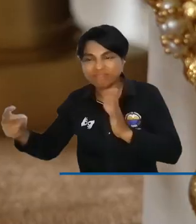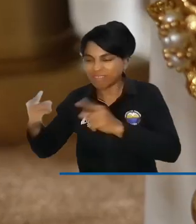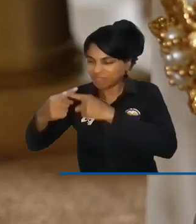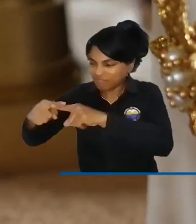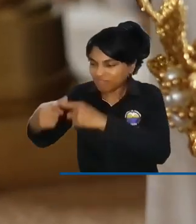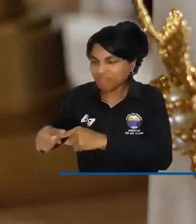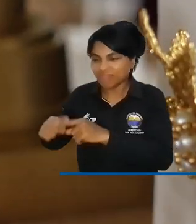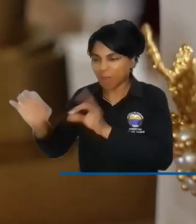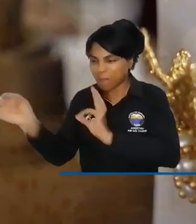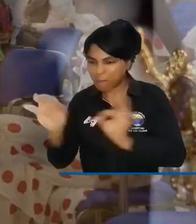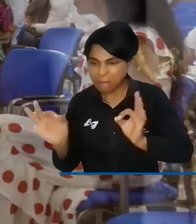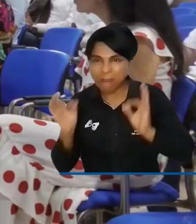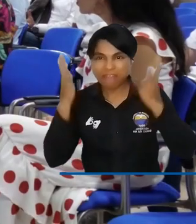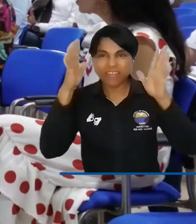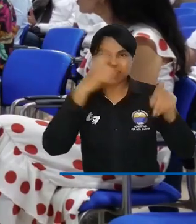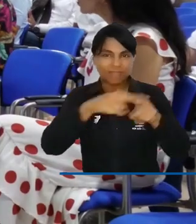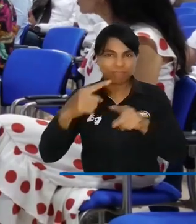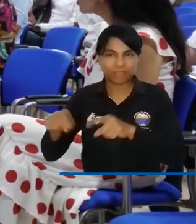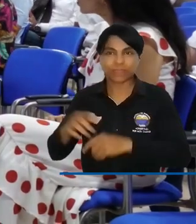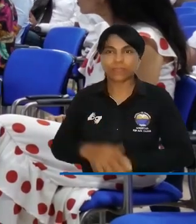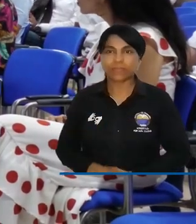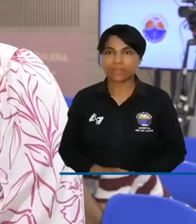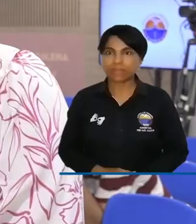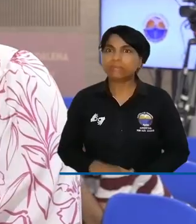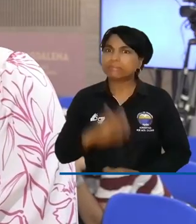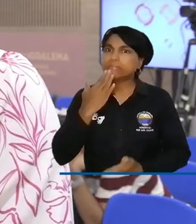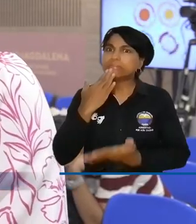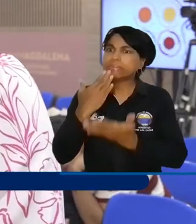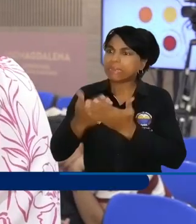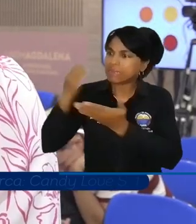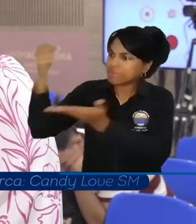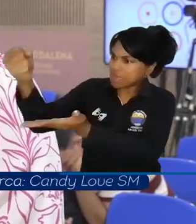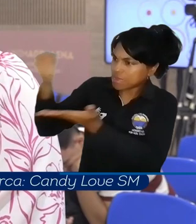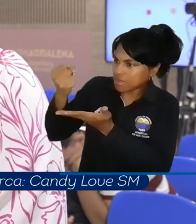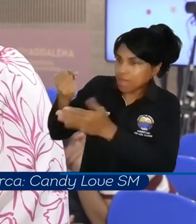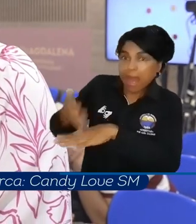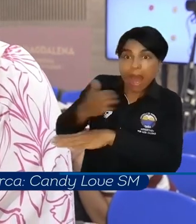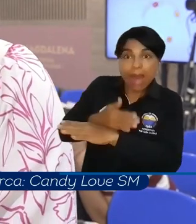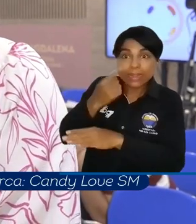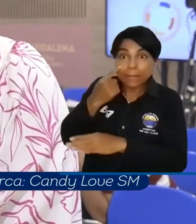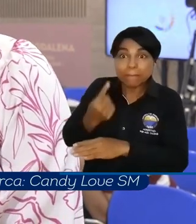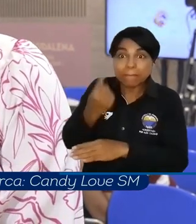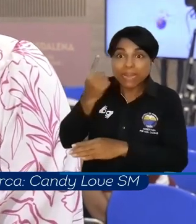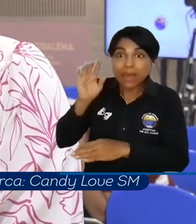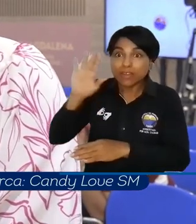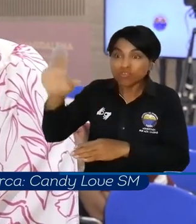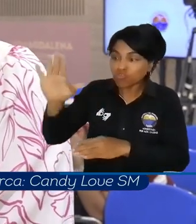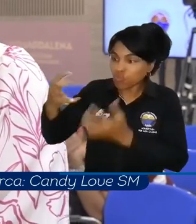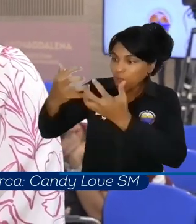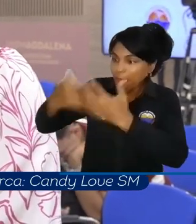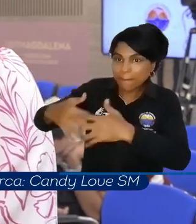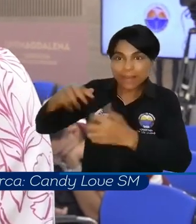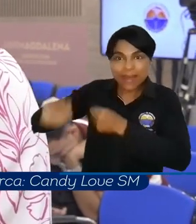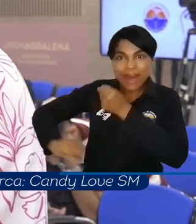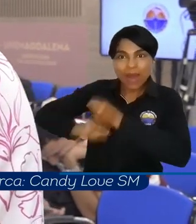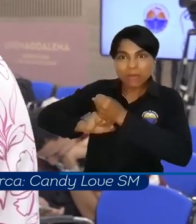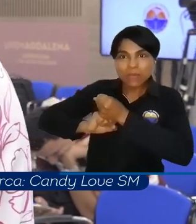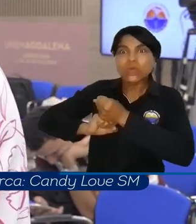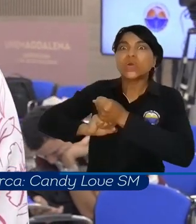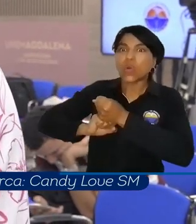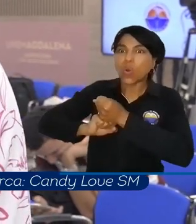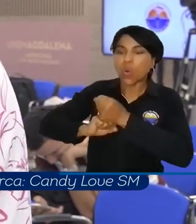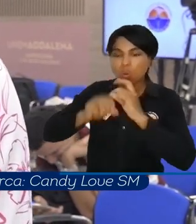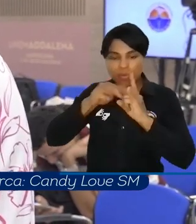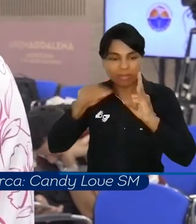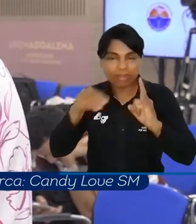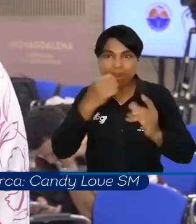tecnología, artesanías y organización de eventos. Gracias al Capital Semilla, que gané la primera convocatoria cerrada de Fondo Emprender con Universidad del